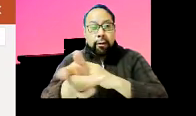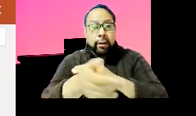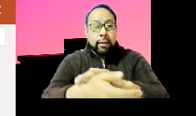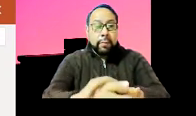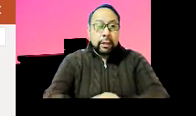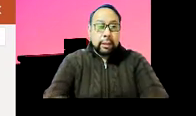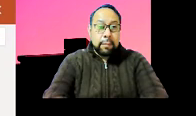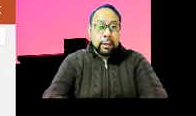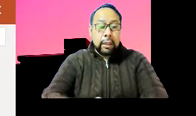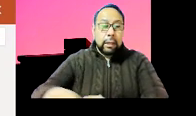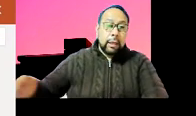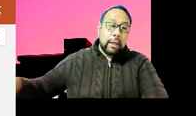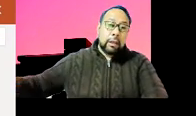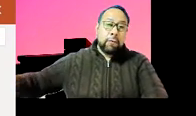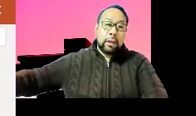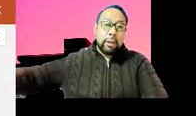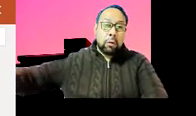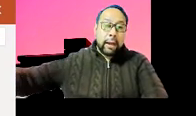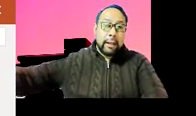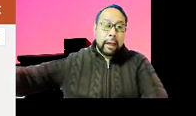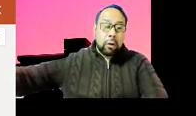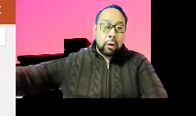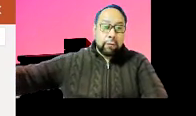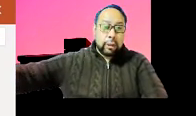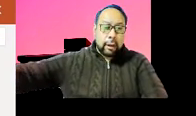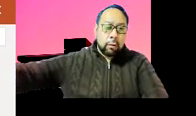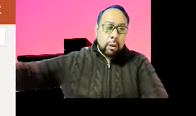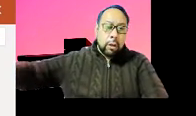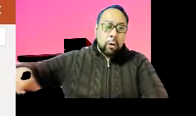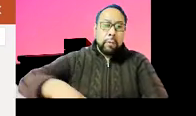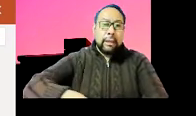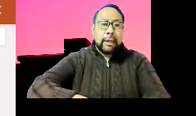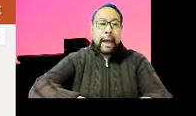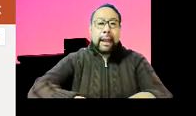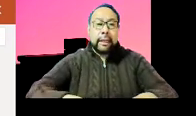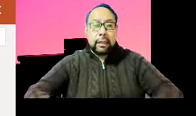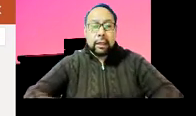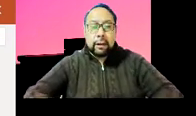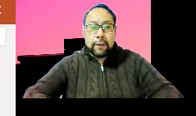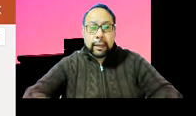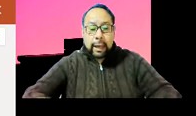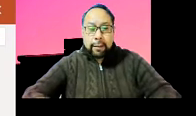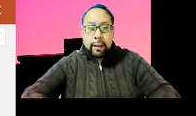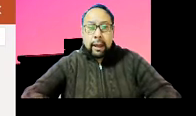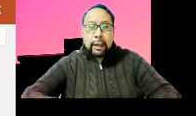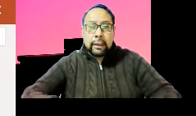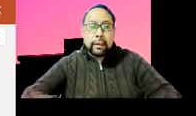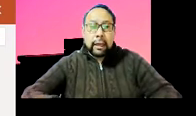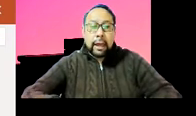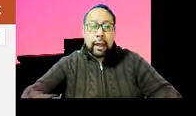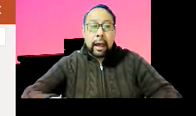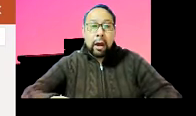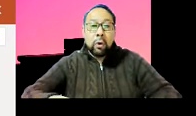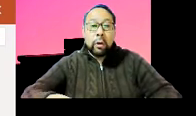no tenga precisamente este fundamento para negarlo o refutarlo. Convencer a alguien significa